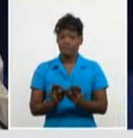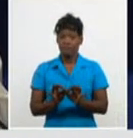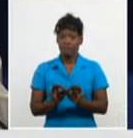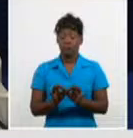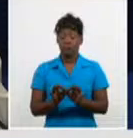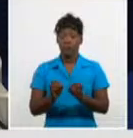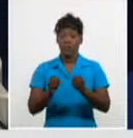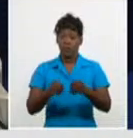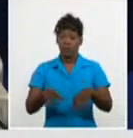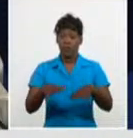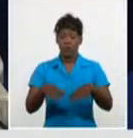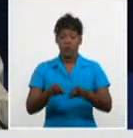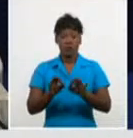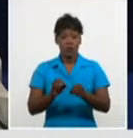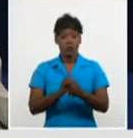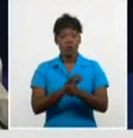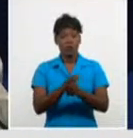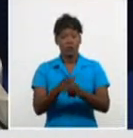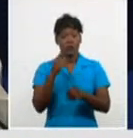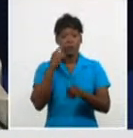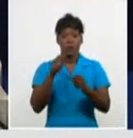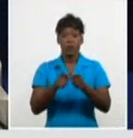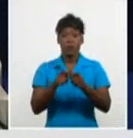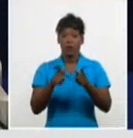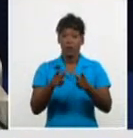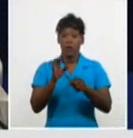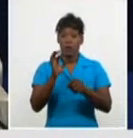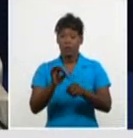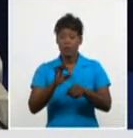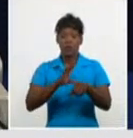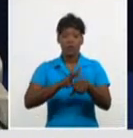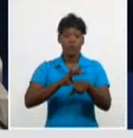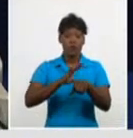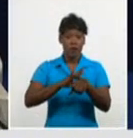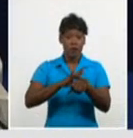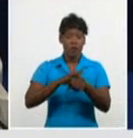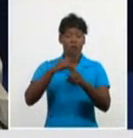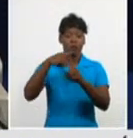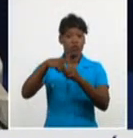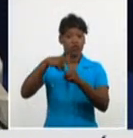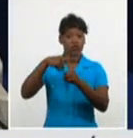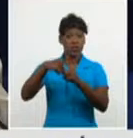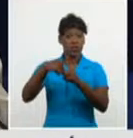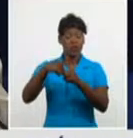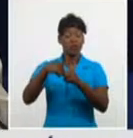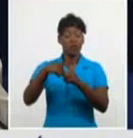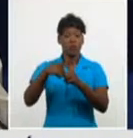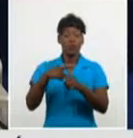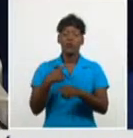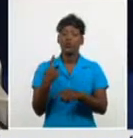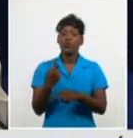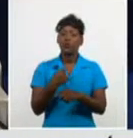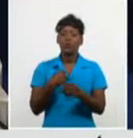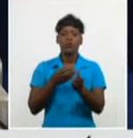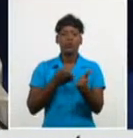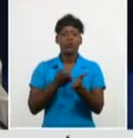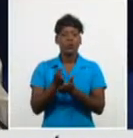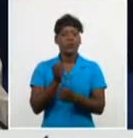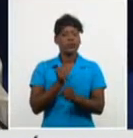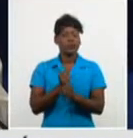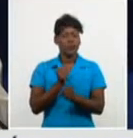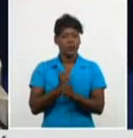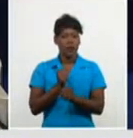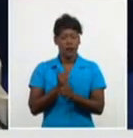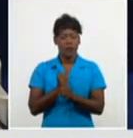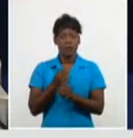el hecho de que aparezca un número de casos, eso no va a estar ocurriendo. Pero vamos a trabajar y todos trabajamos.